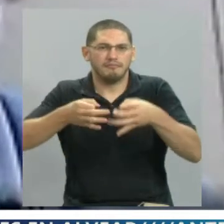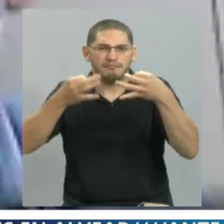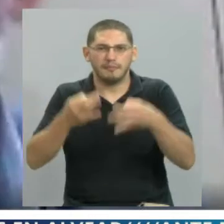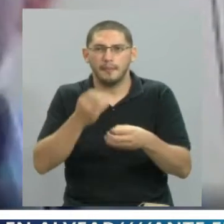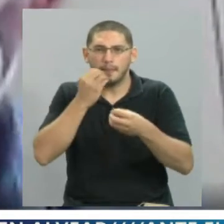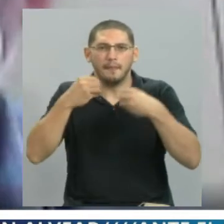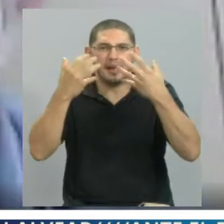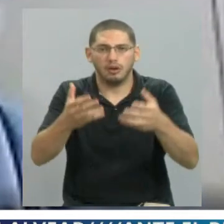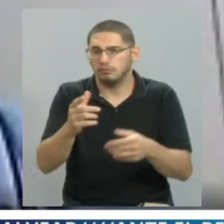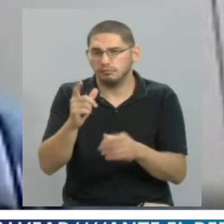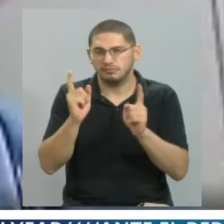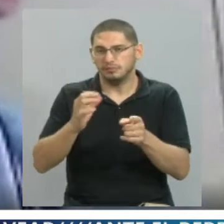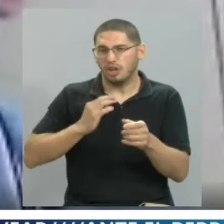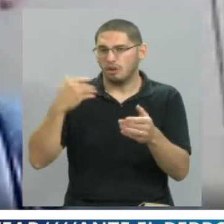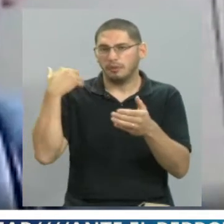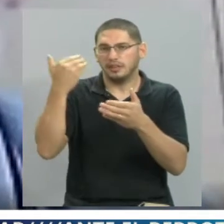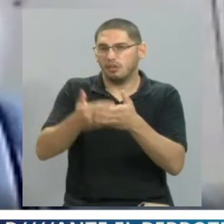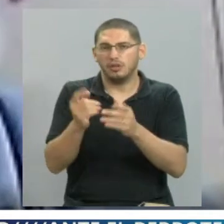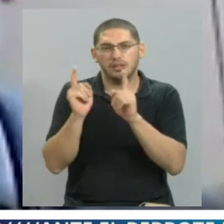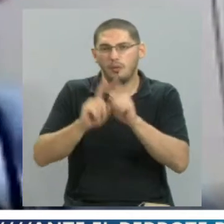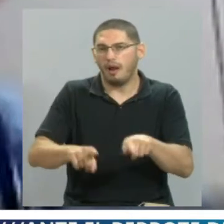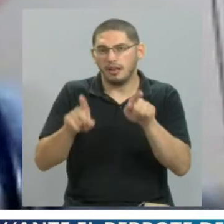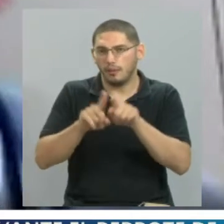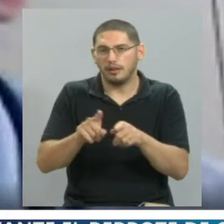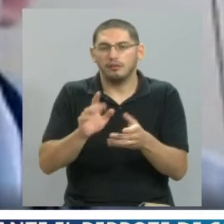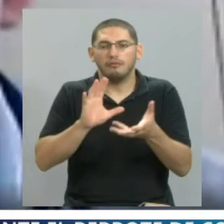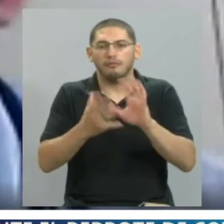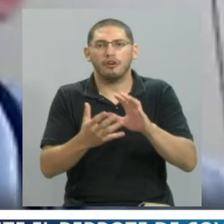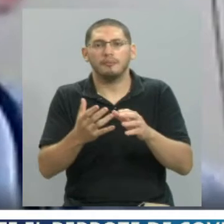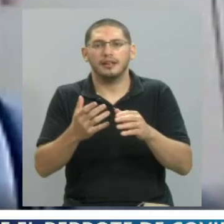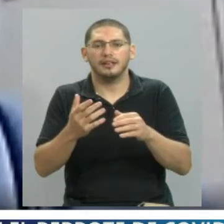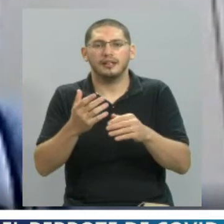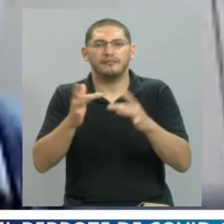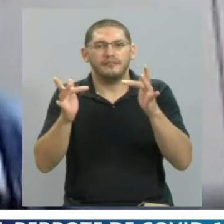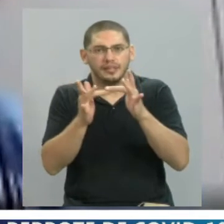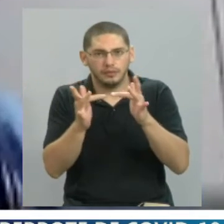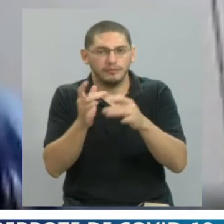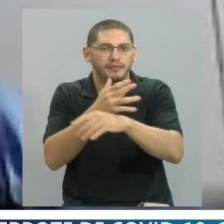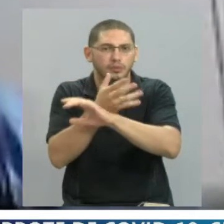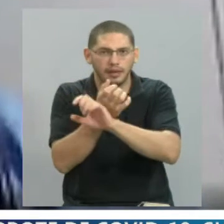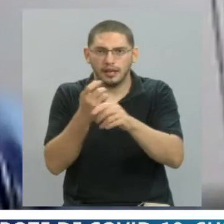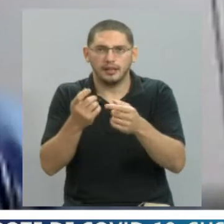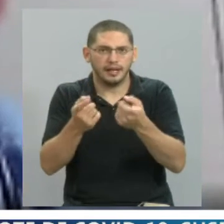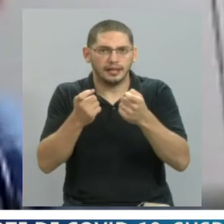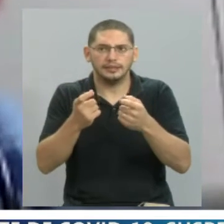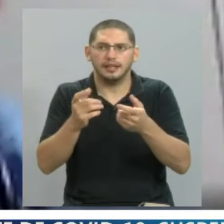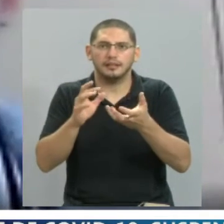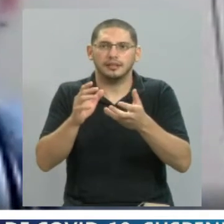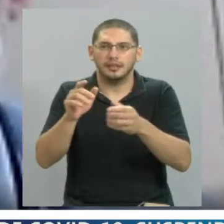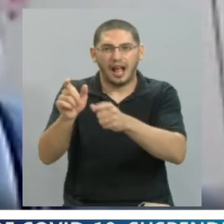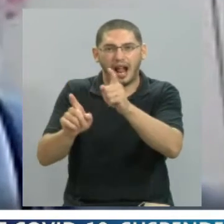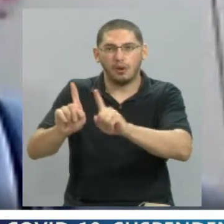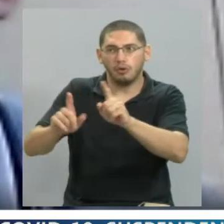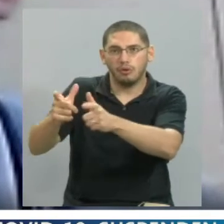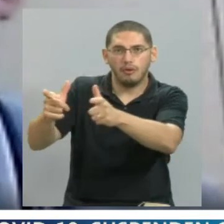chicos. Sí reclamamos más conectividad, sí reclamamos mayores herramientas para la virtualidad, una distribución más pareja de esas